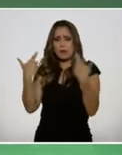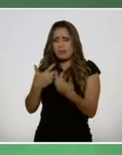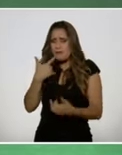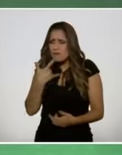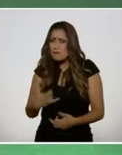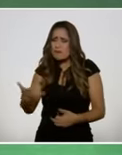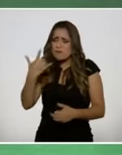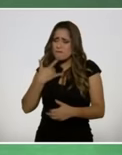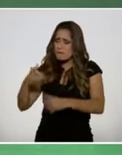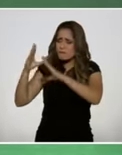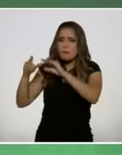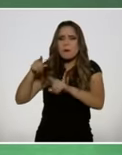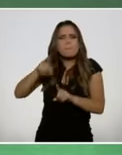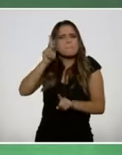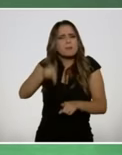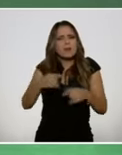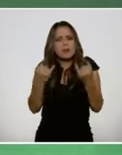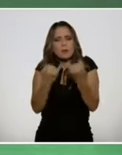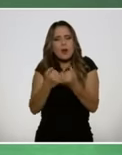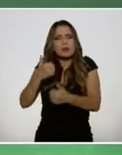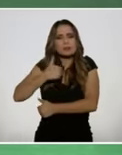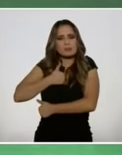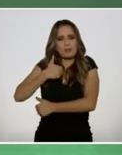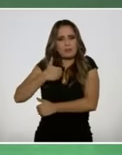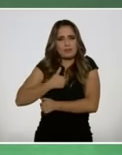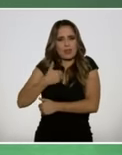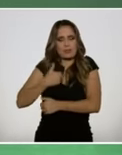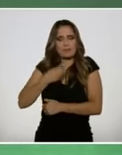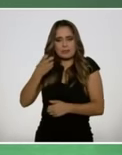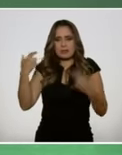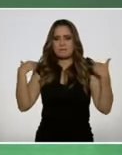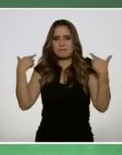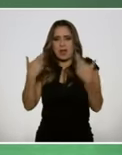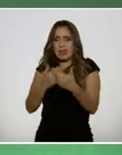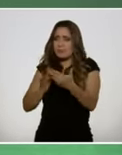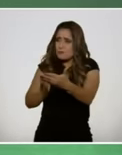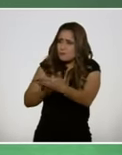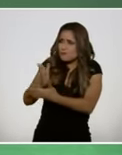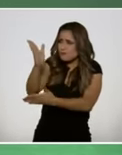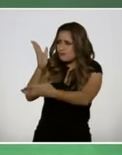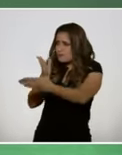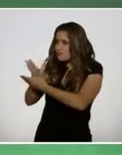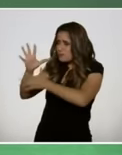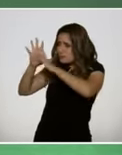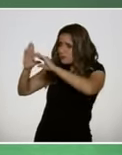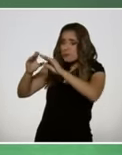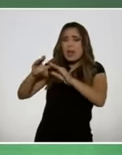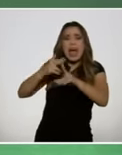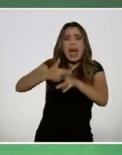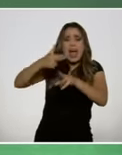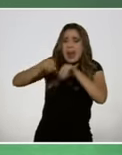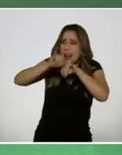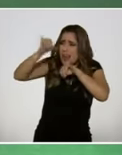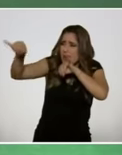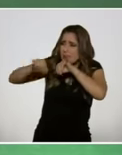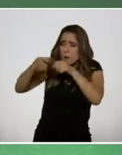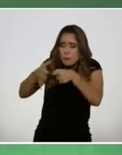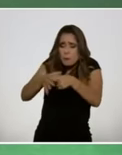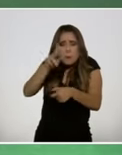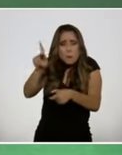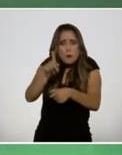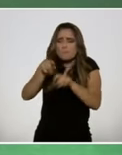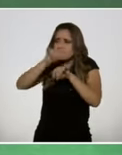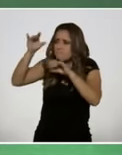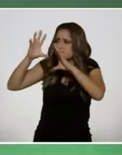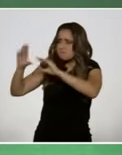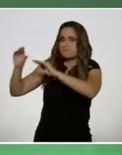veían, como soldados del progreso en ciudades y distritos rurales de las regiones más apartadas del país. Muchos de los participantes de